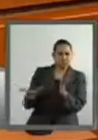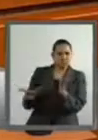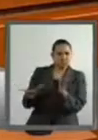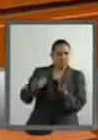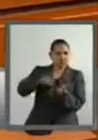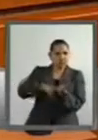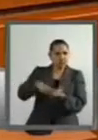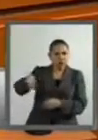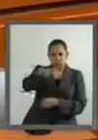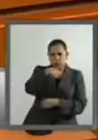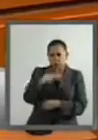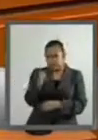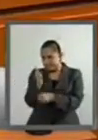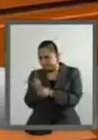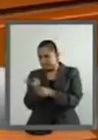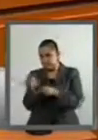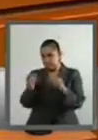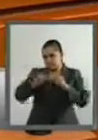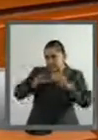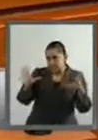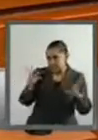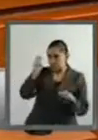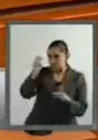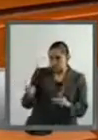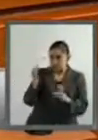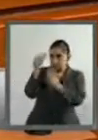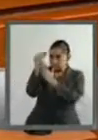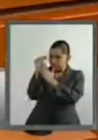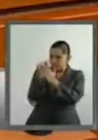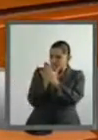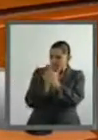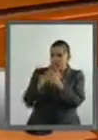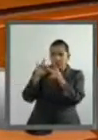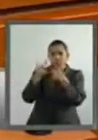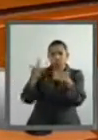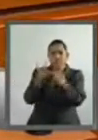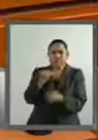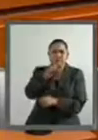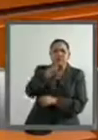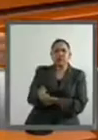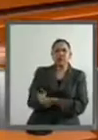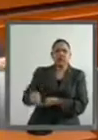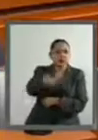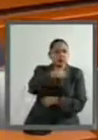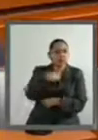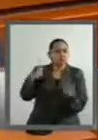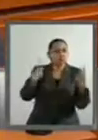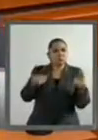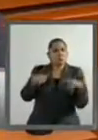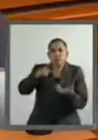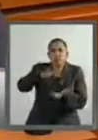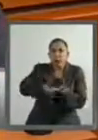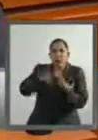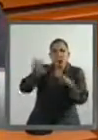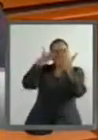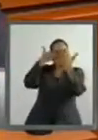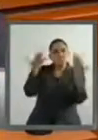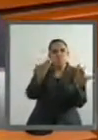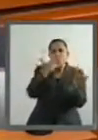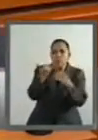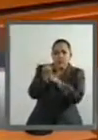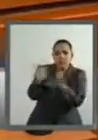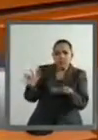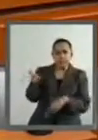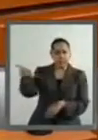misma, dado que no hay un desglose de cosas que perfectamente pudiéramos conocer. En el contrato del tema